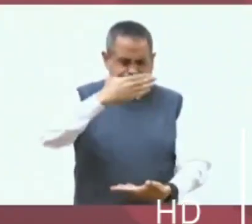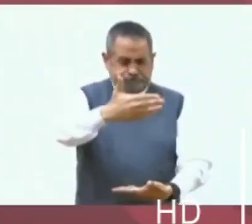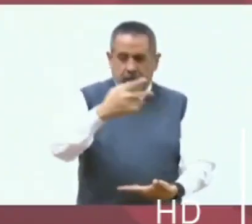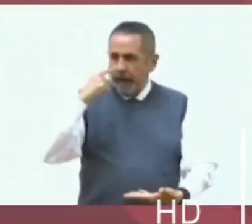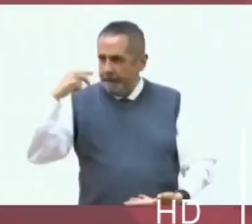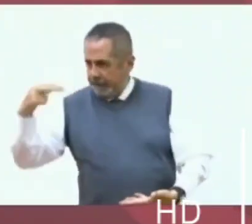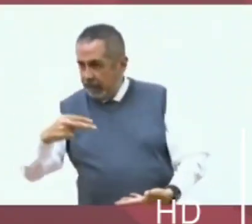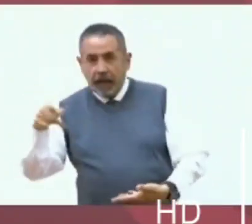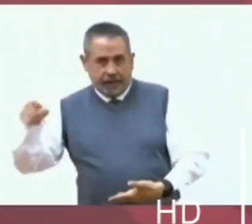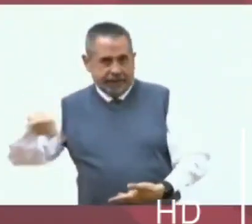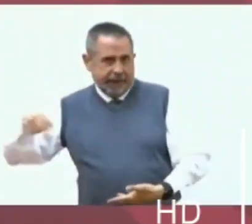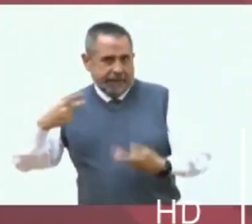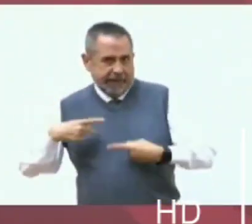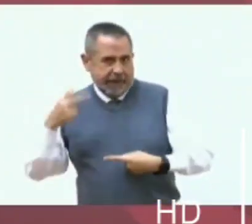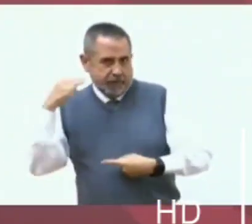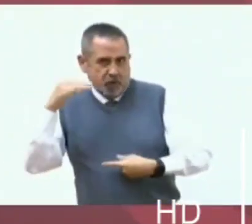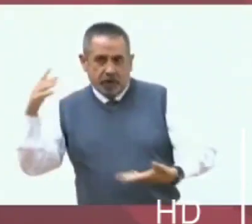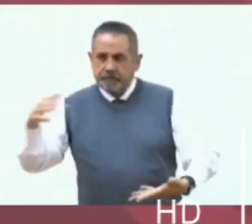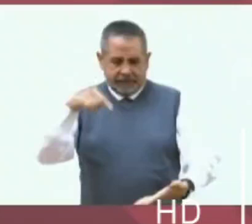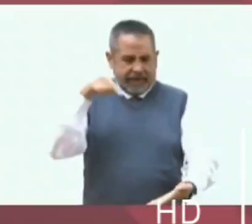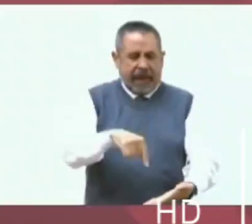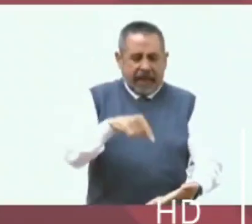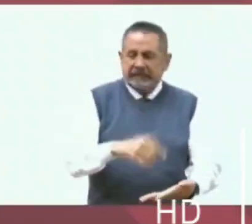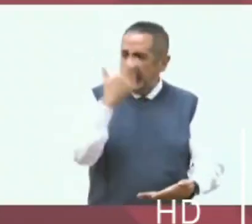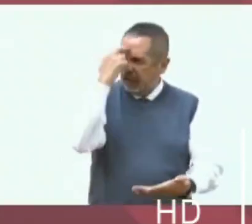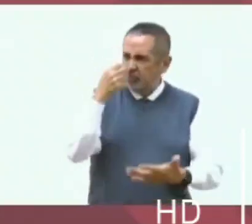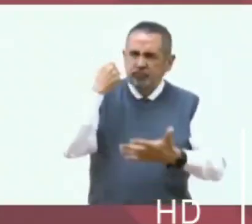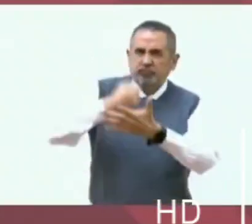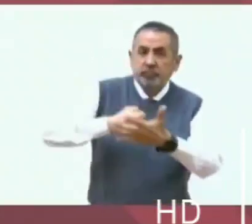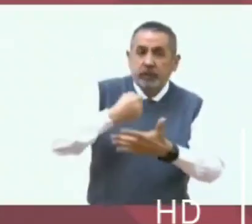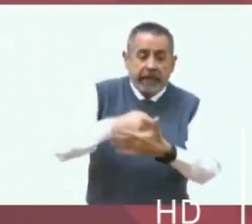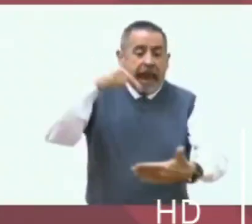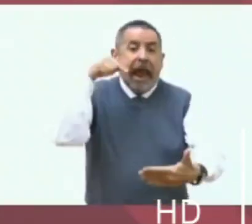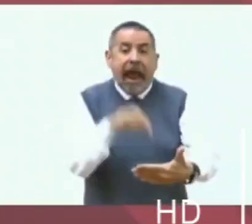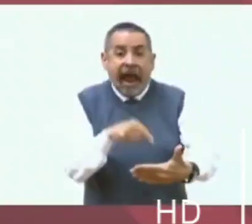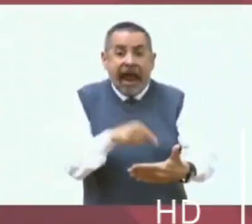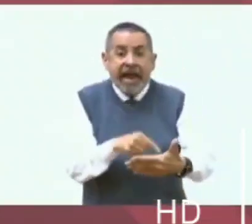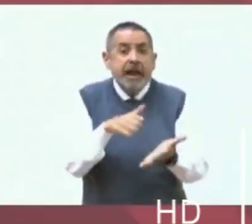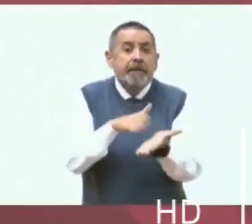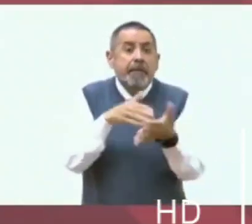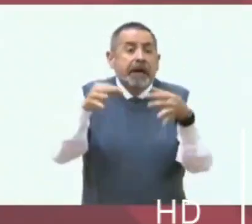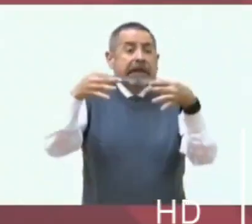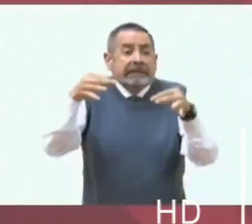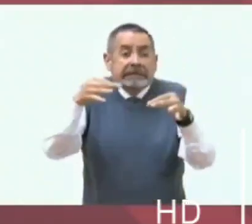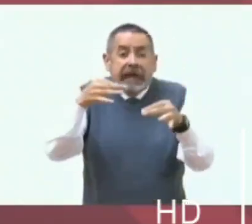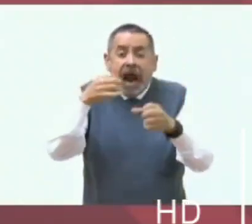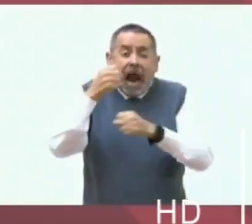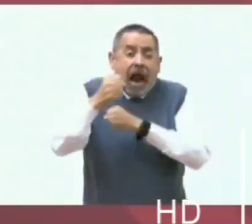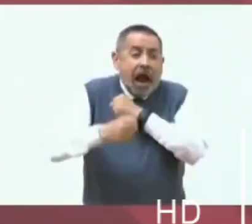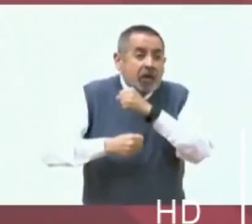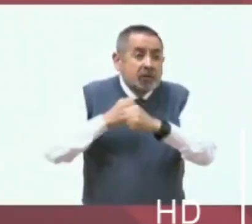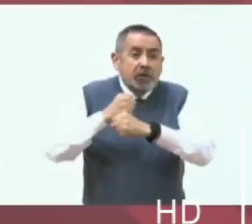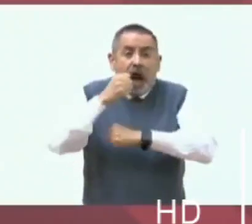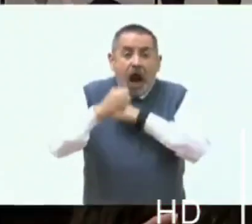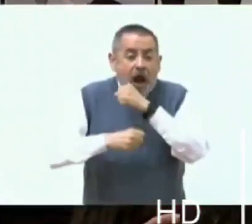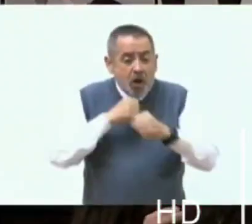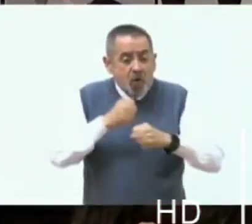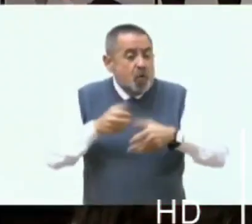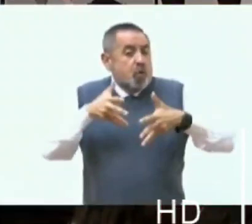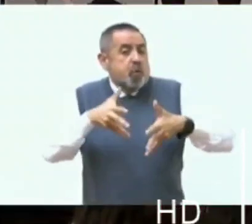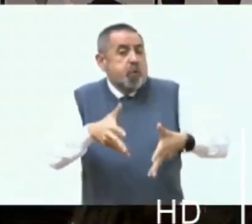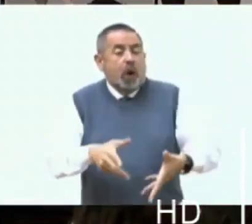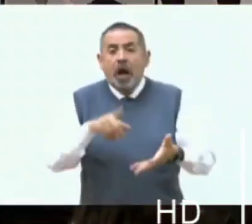a los michoacanos la razón de su lucha, los documentos que durante siglos habían generado